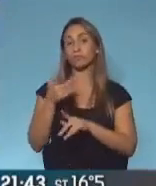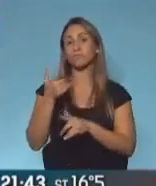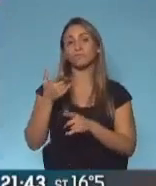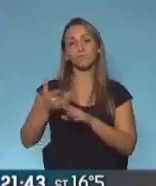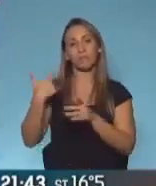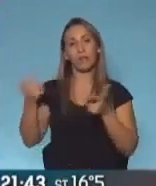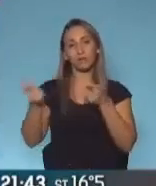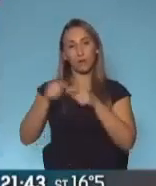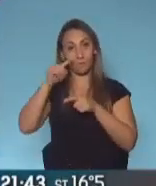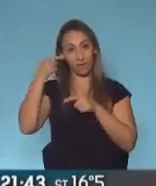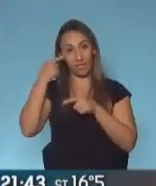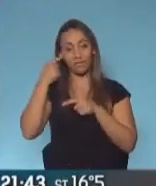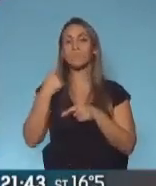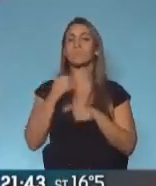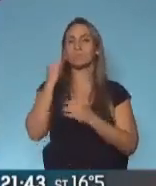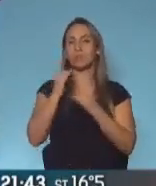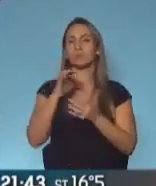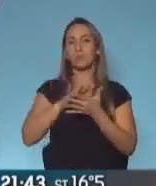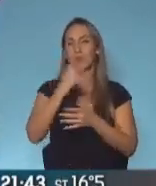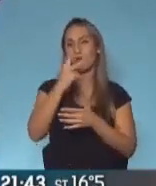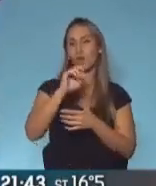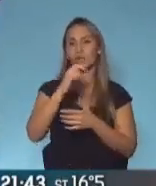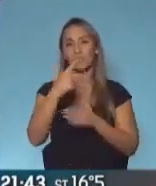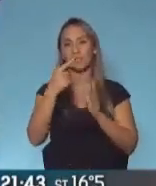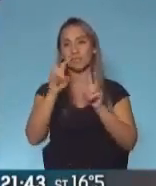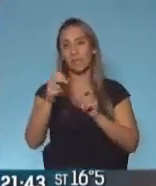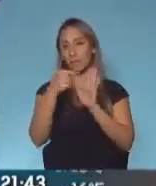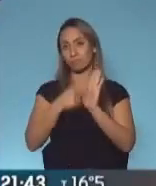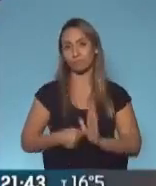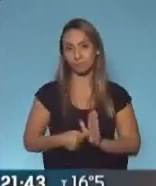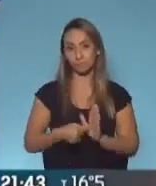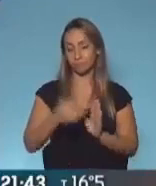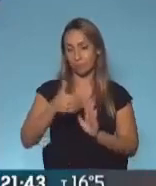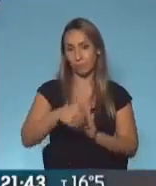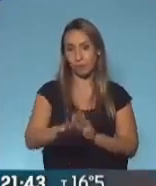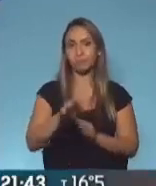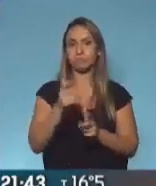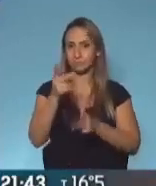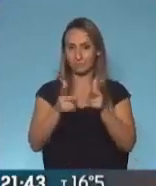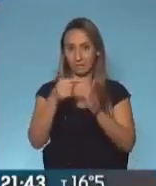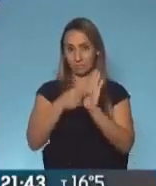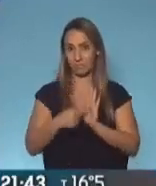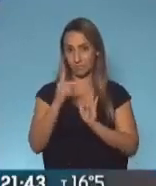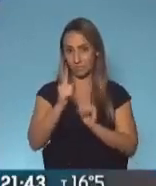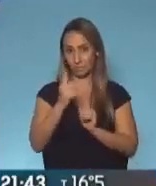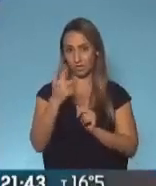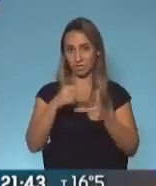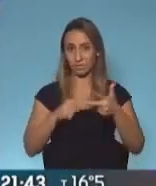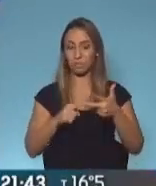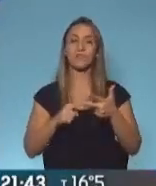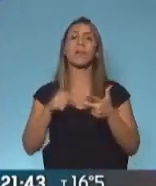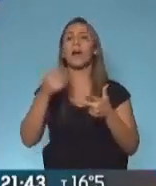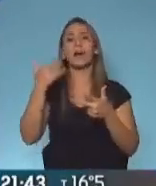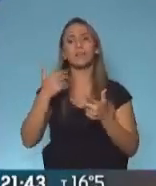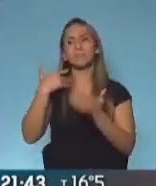tres temas que quizás en los minutos pendientes que tenemos todavía de Televisión Pública Noticias tocaremos. Uno de ellos, ya no solamente se habla de argentinos varados